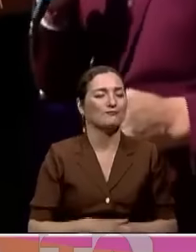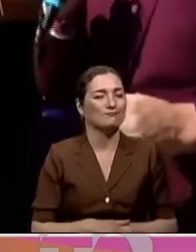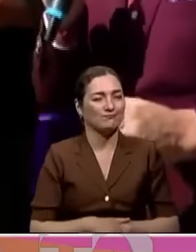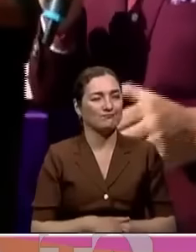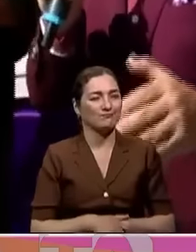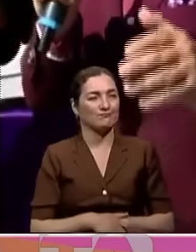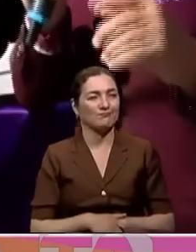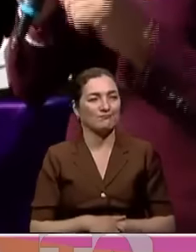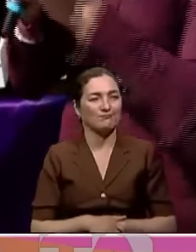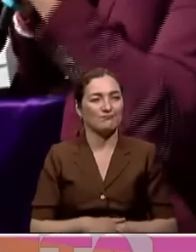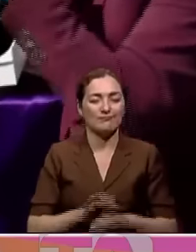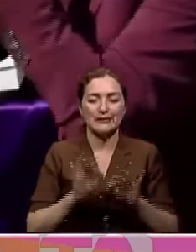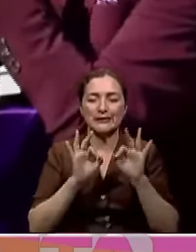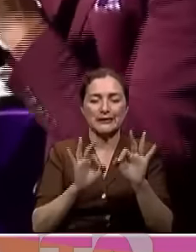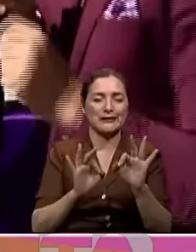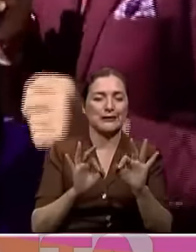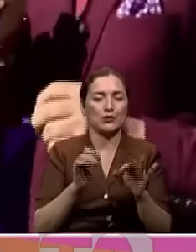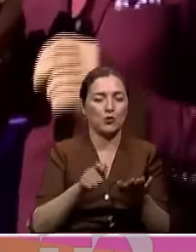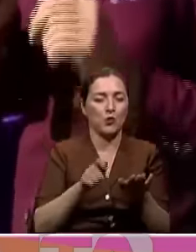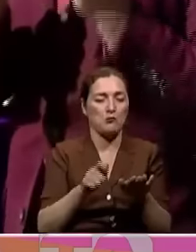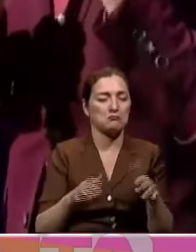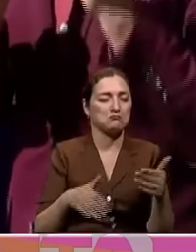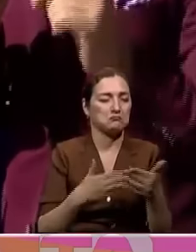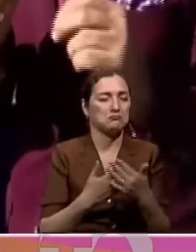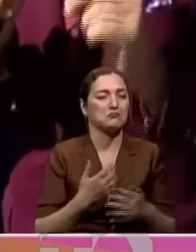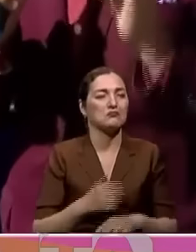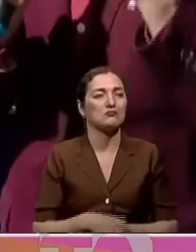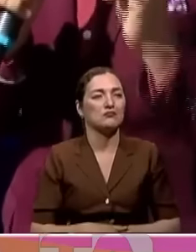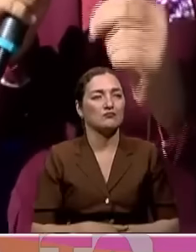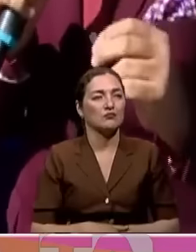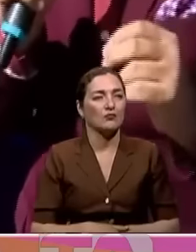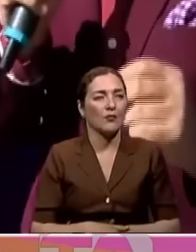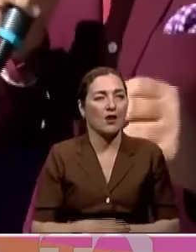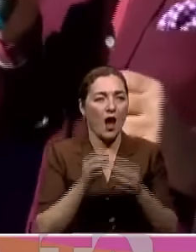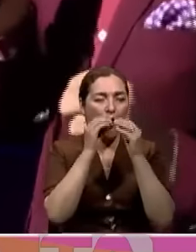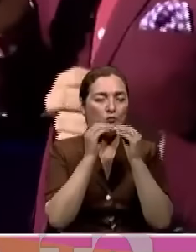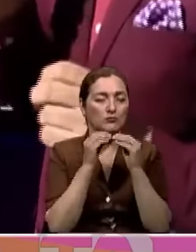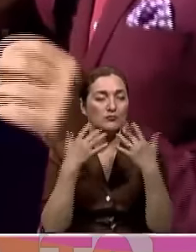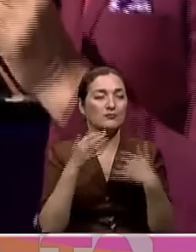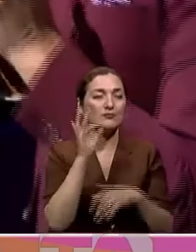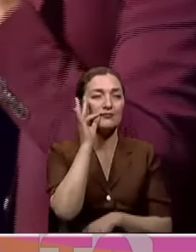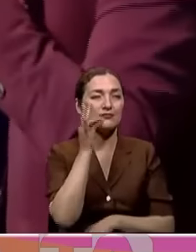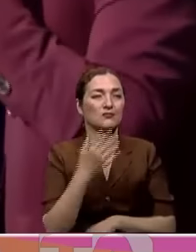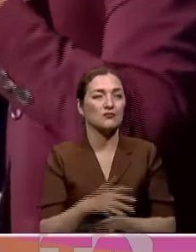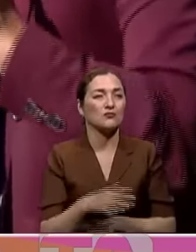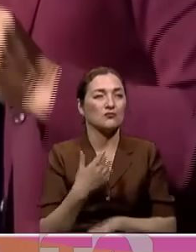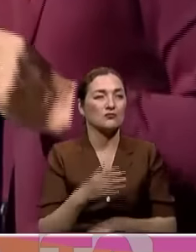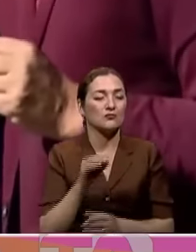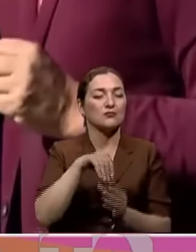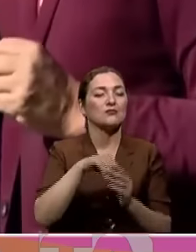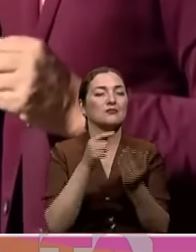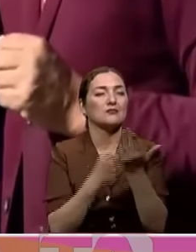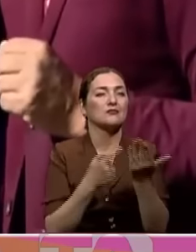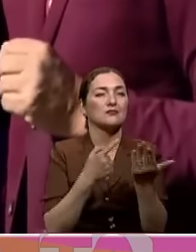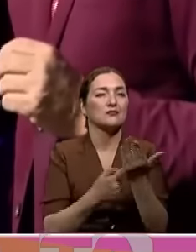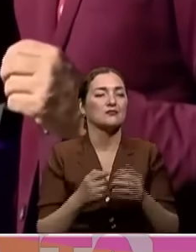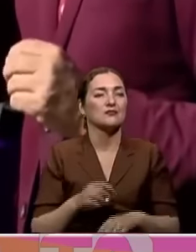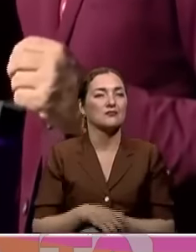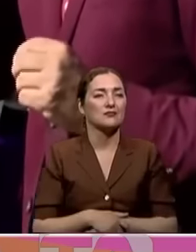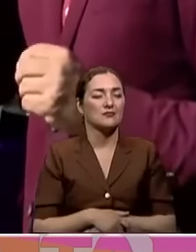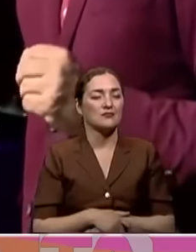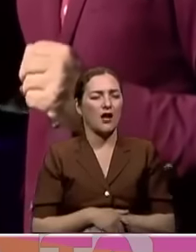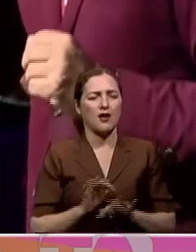por la posada del Chagra, ya están los jurados probando, degustando esta guagua que tiene relleno de... Claro, estos tienen un